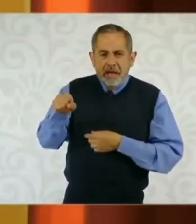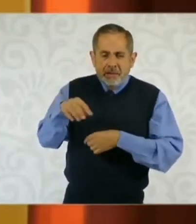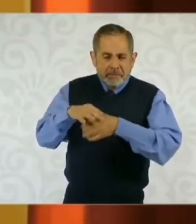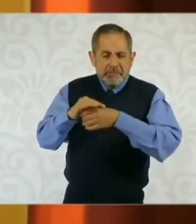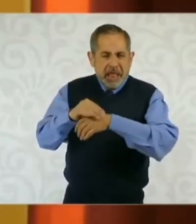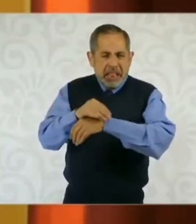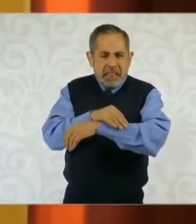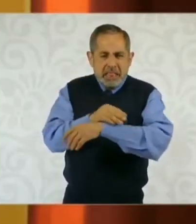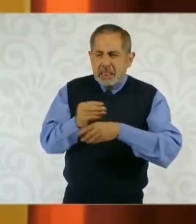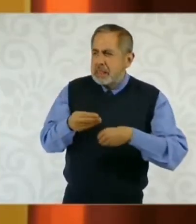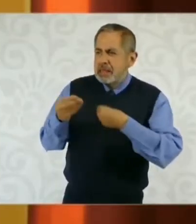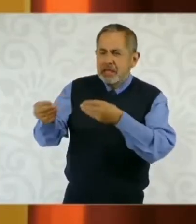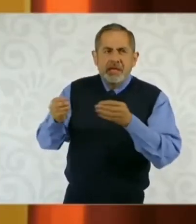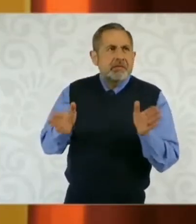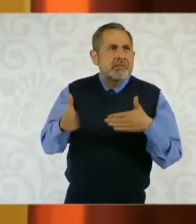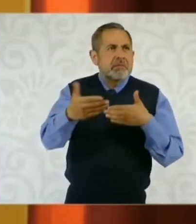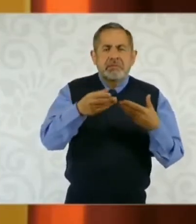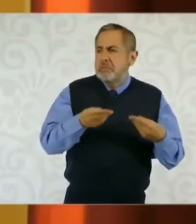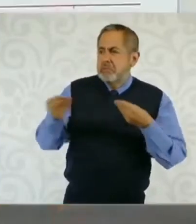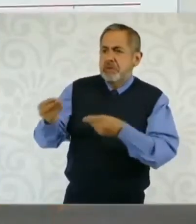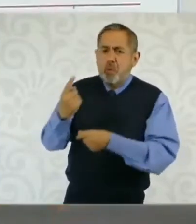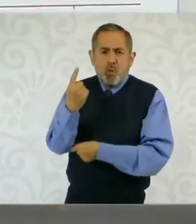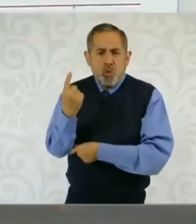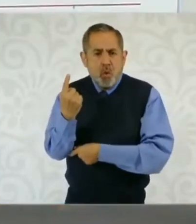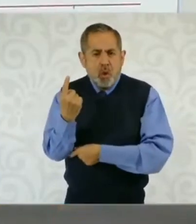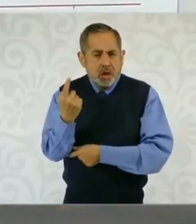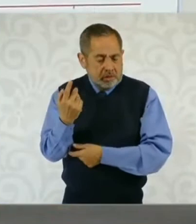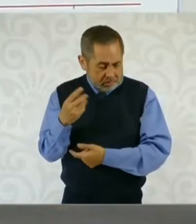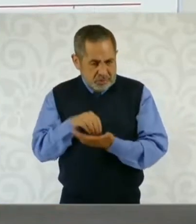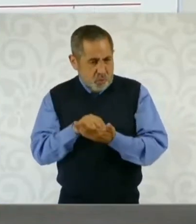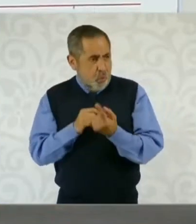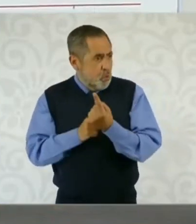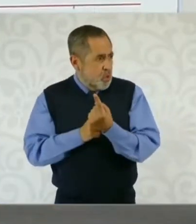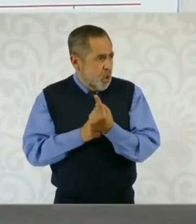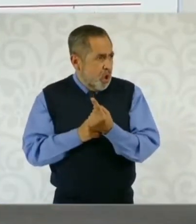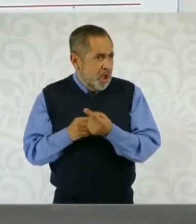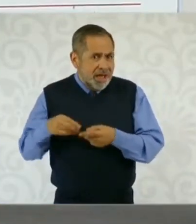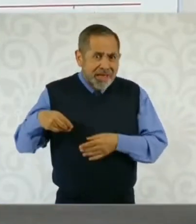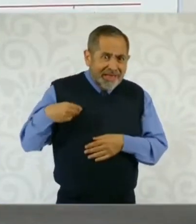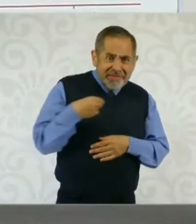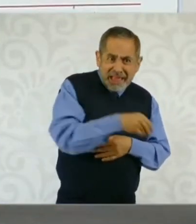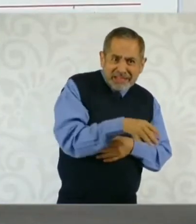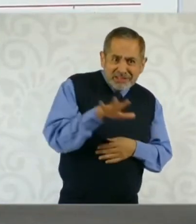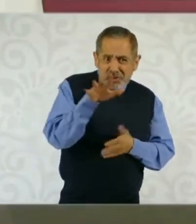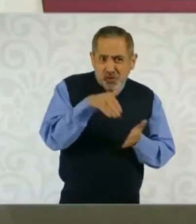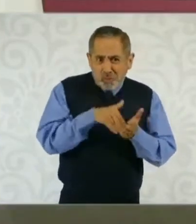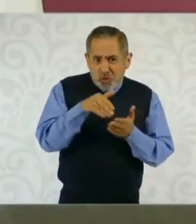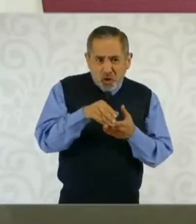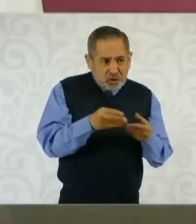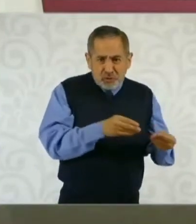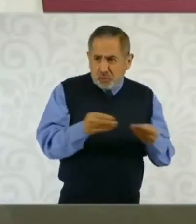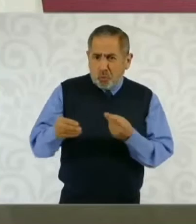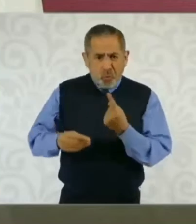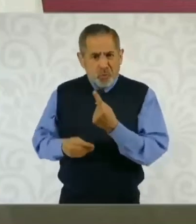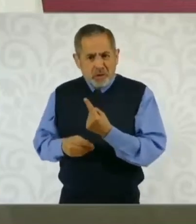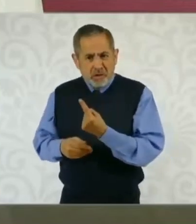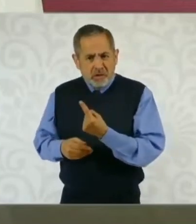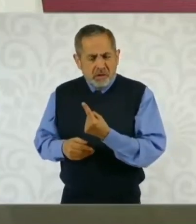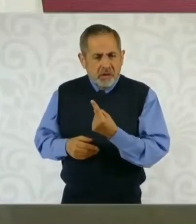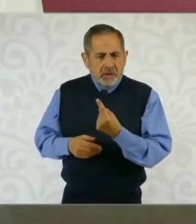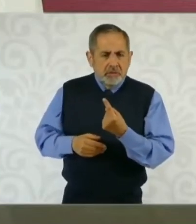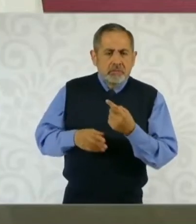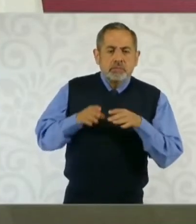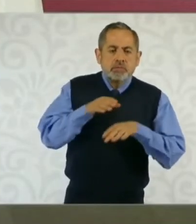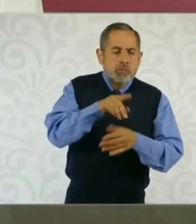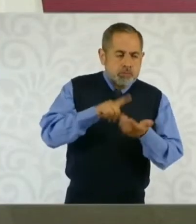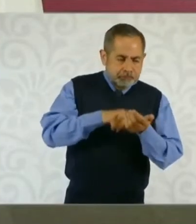piel. Eso es todo lo que se tiene como registro de la operación de esta fundación, que tenga que ver con el